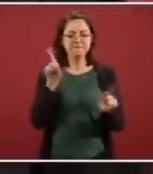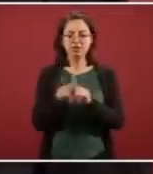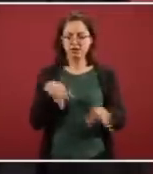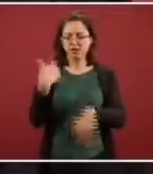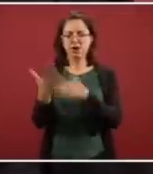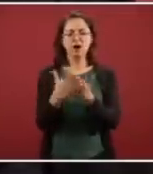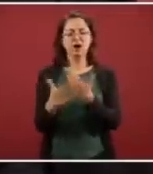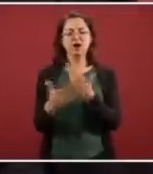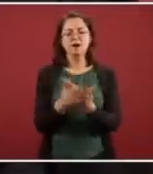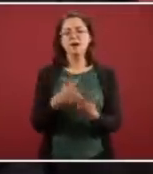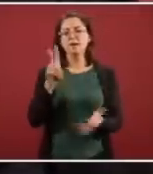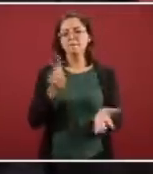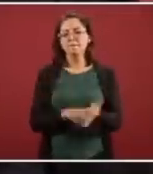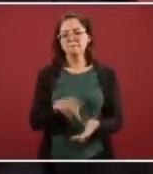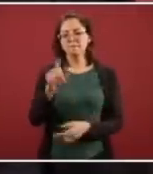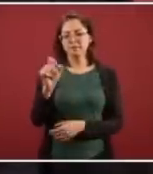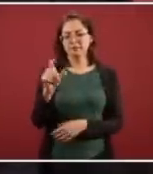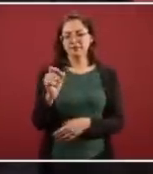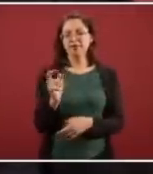Estamos ya trabajando en eso.